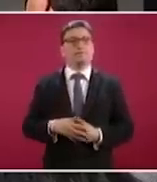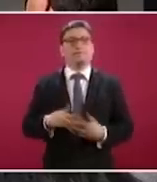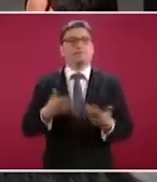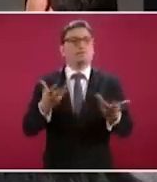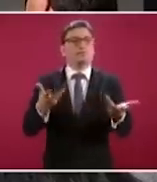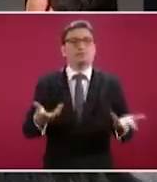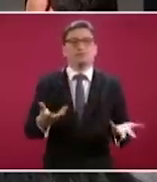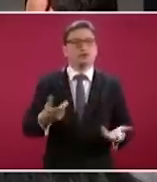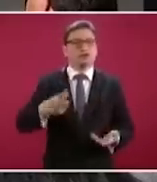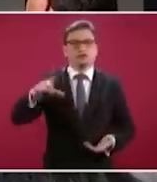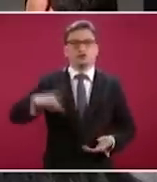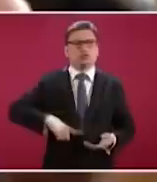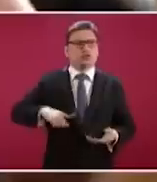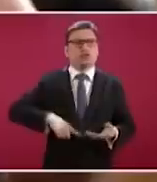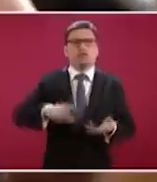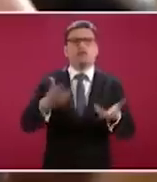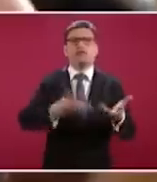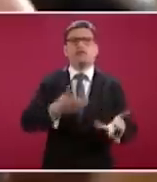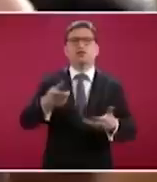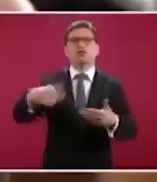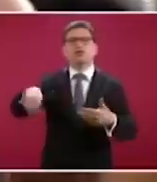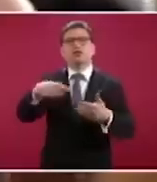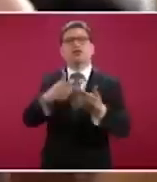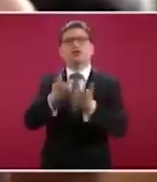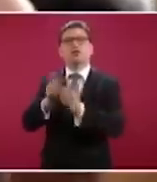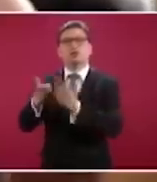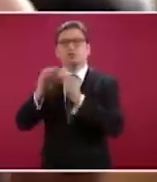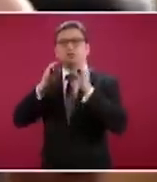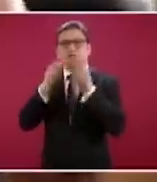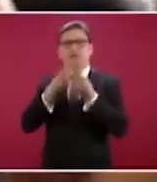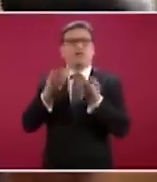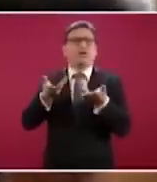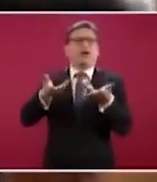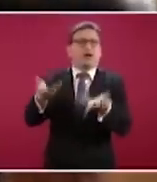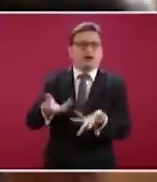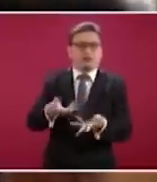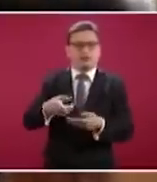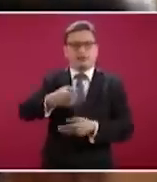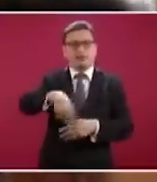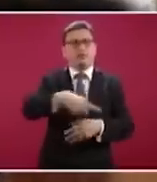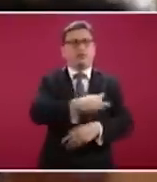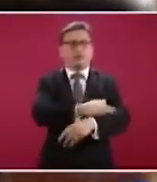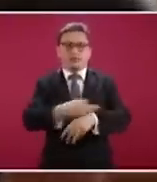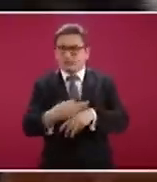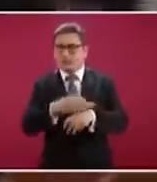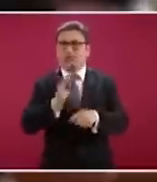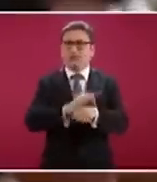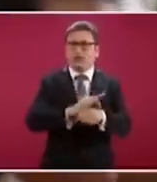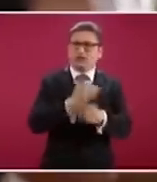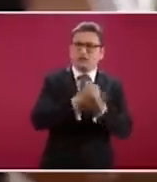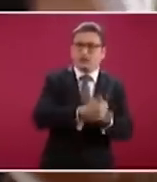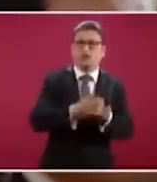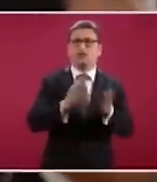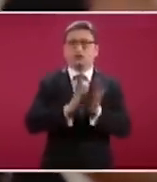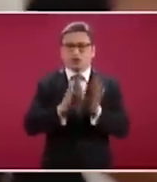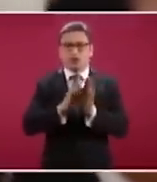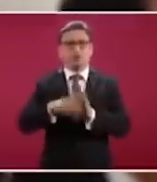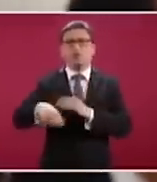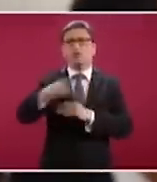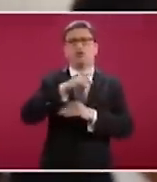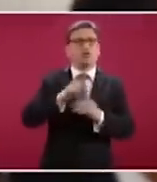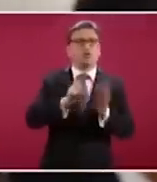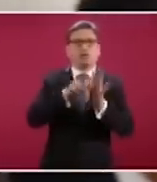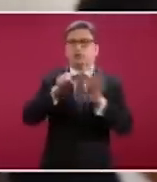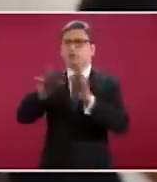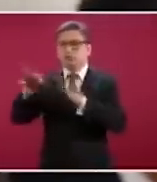¿de qué manera el gobierno mexicano va a tratar a estos grupos delictivos y cómo puede ayudar a las familias víctimas que no tienen la atención de los